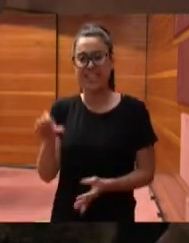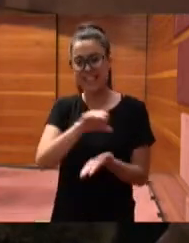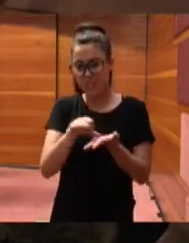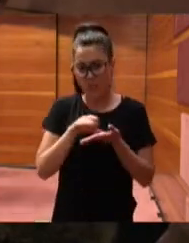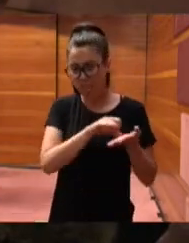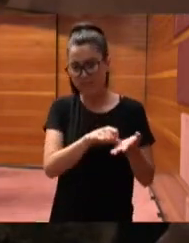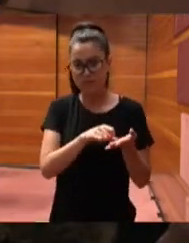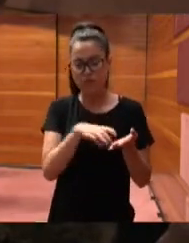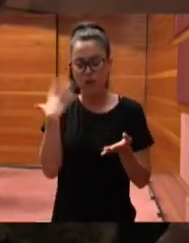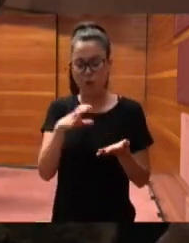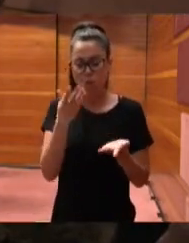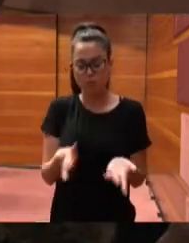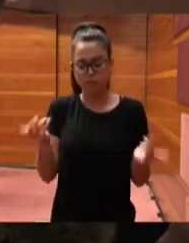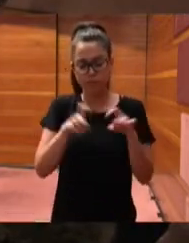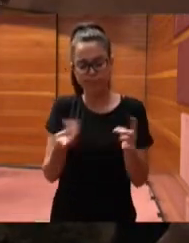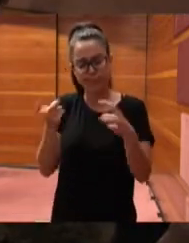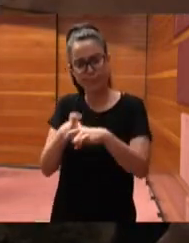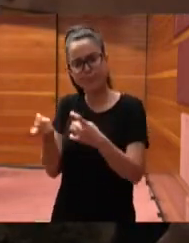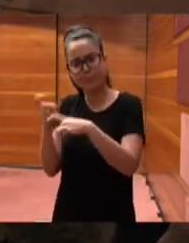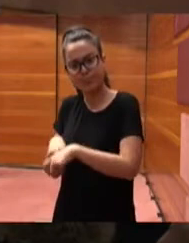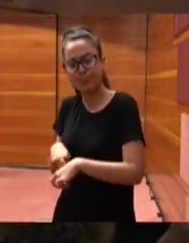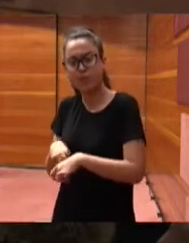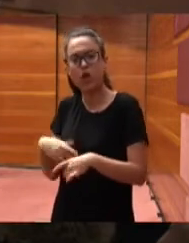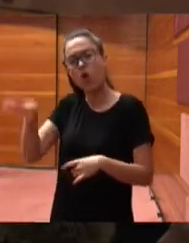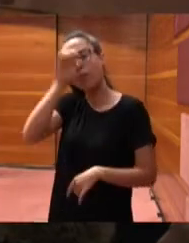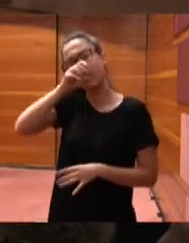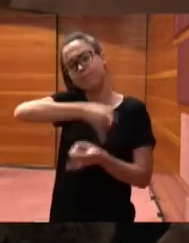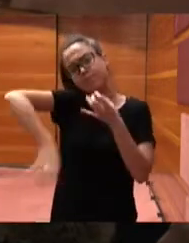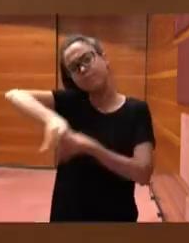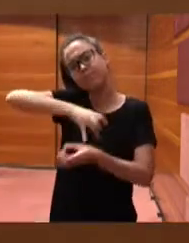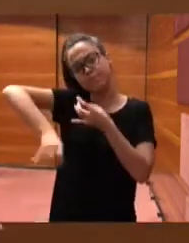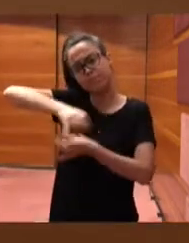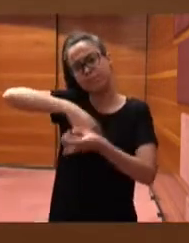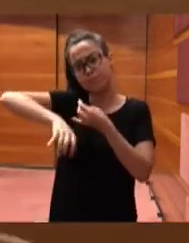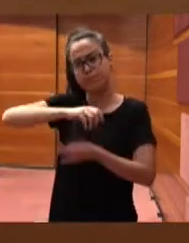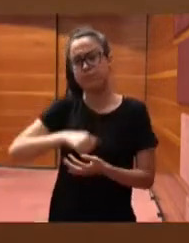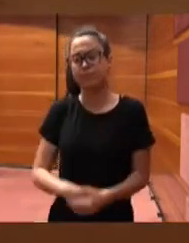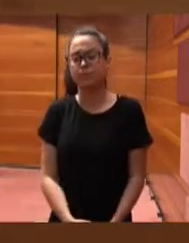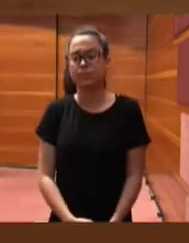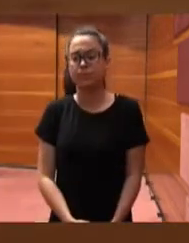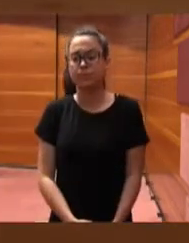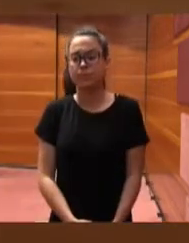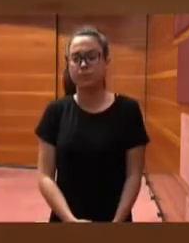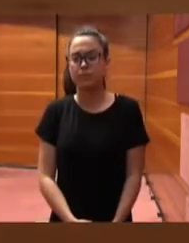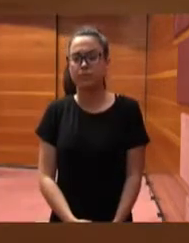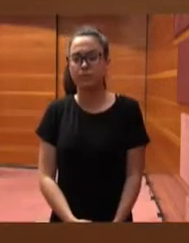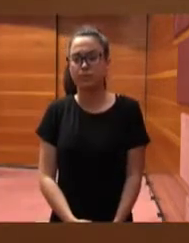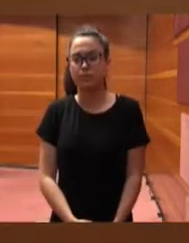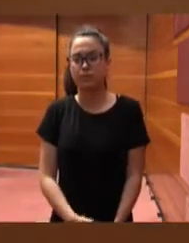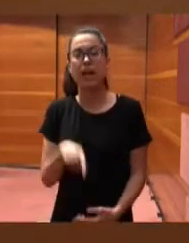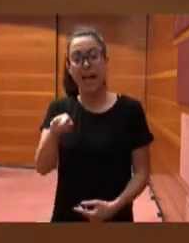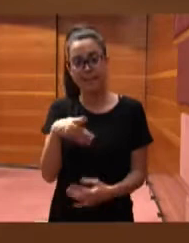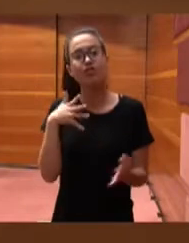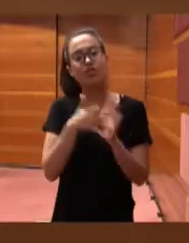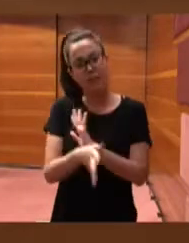juicio en relación con sus semejantes y contrastando sus opiniones y con datos encima de la mesa. Bueno, esto empieza a ser transparencia efectiva para